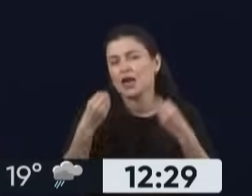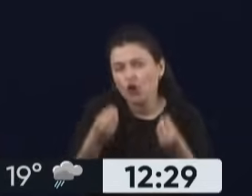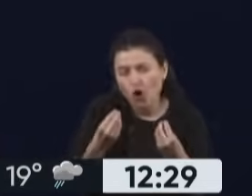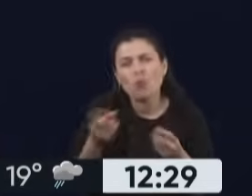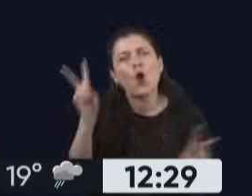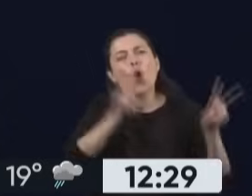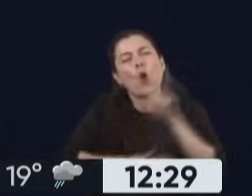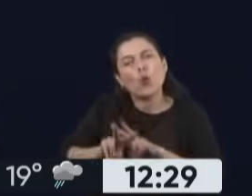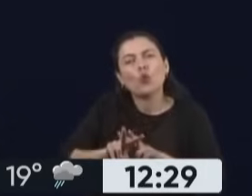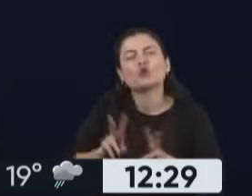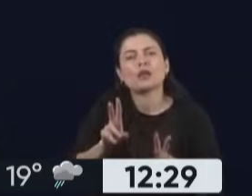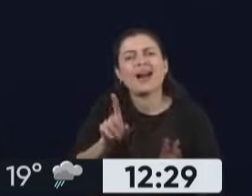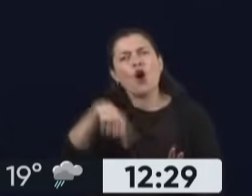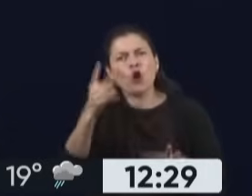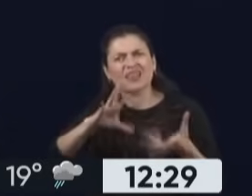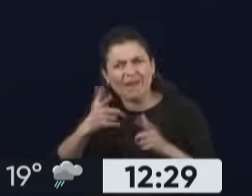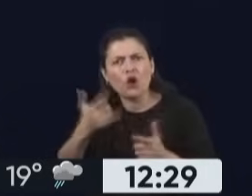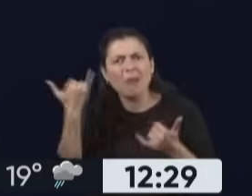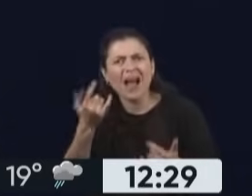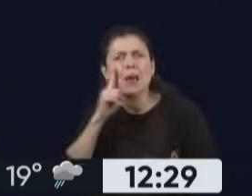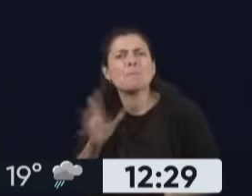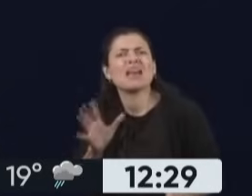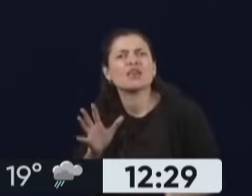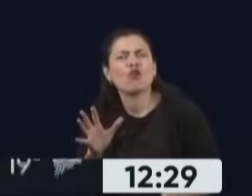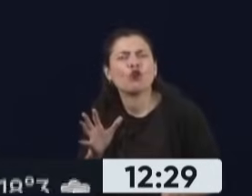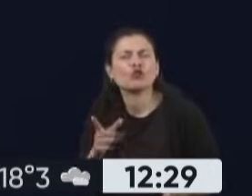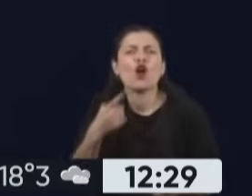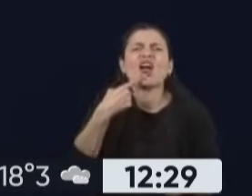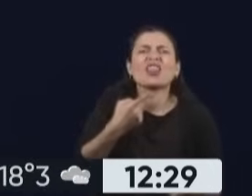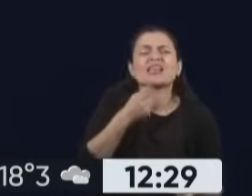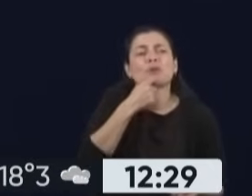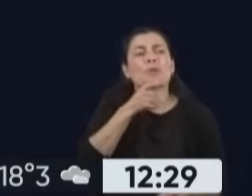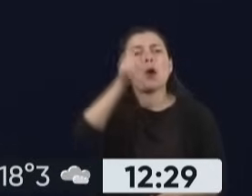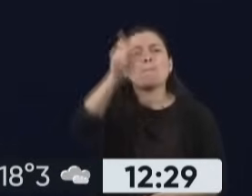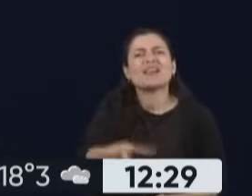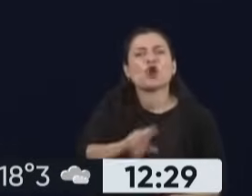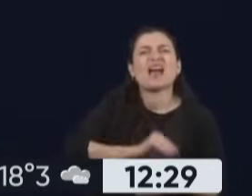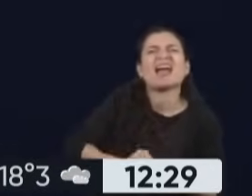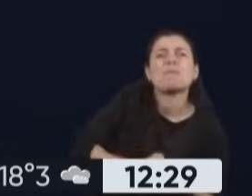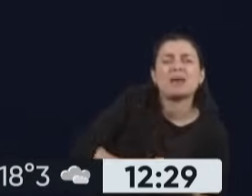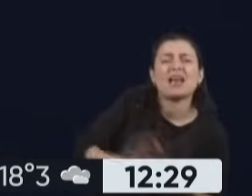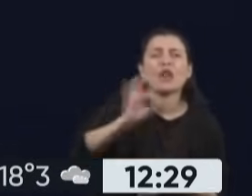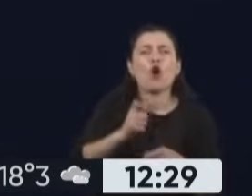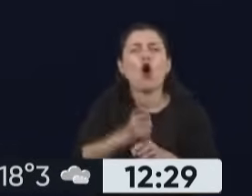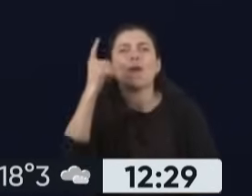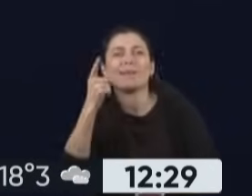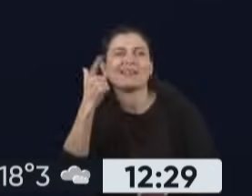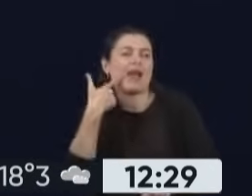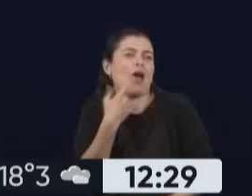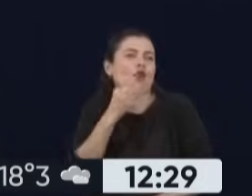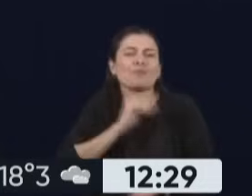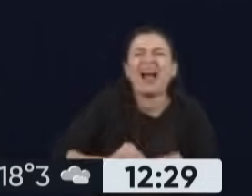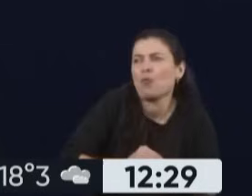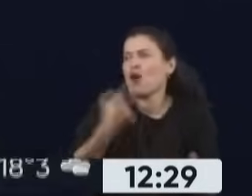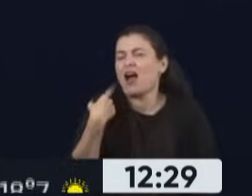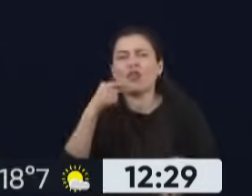amenazas más graves que tiene la Argentina, que no son la del empleado o la del profesional, abogado, dentista,